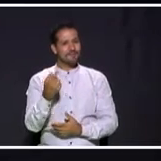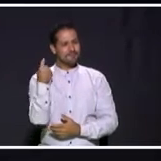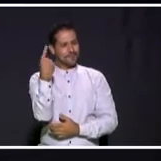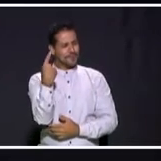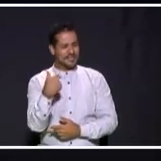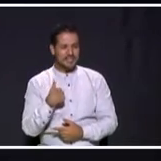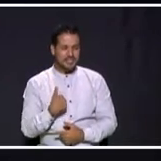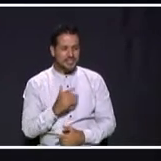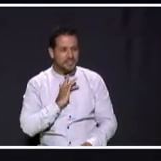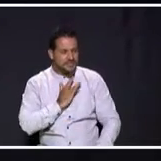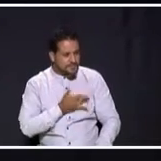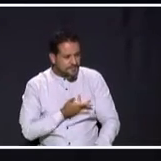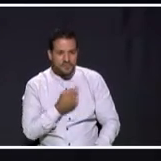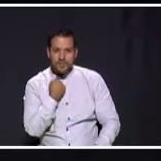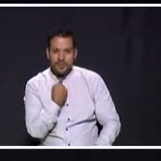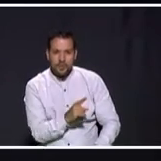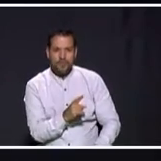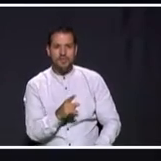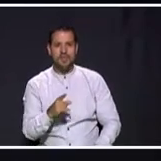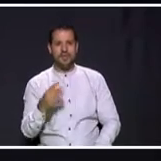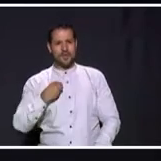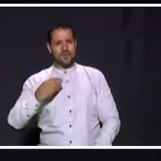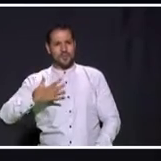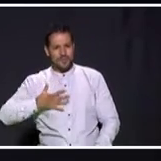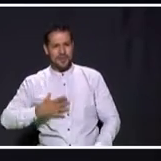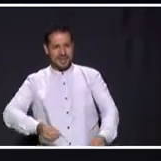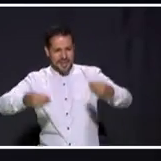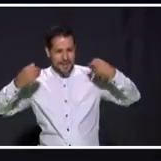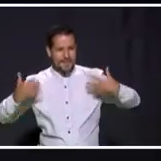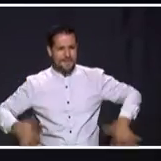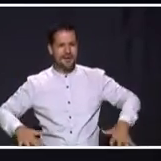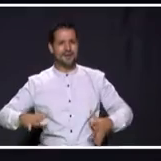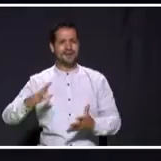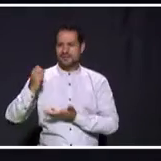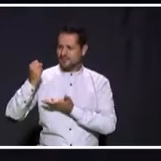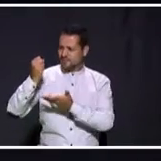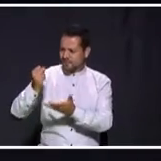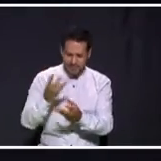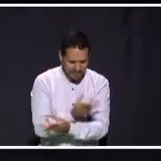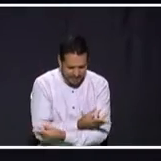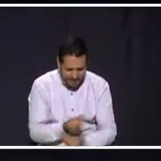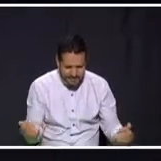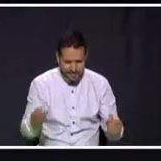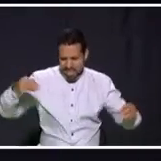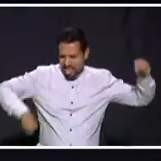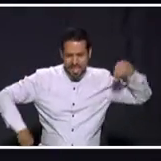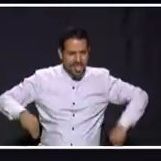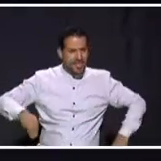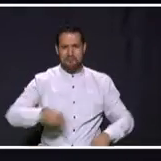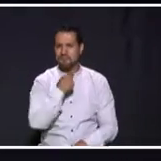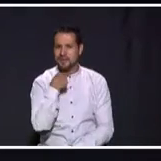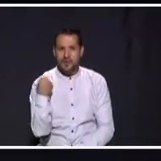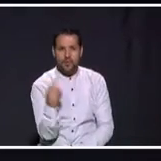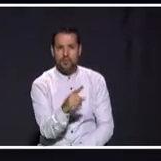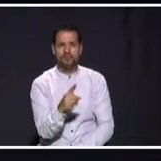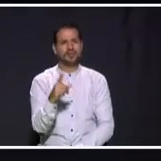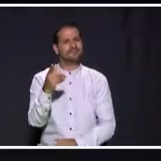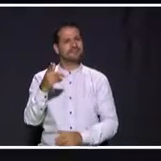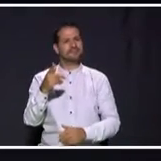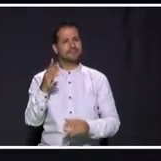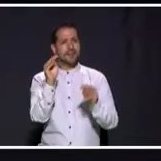nos roben las oportunidades me indignan que nos roben los recursos y la esperanza yo soy administrador de negocios tengo una maestría